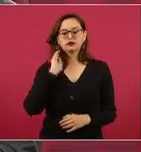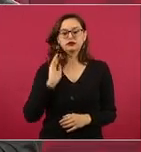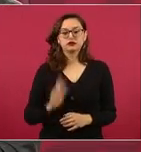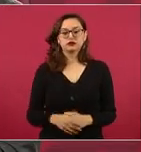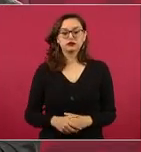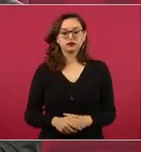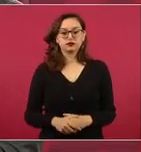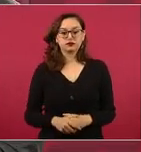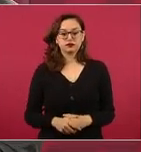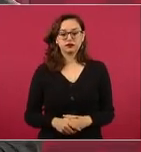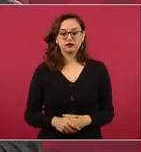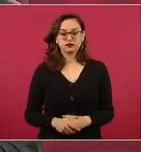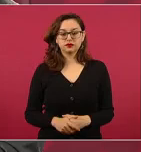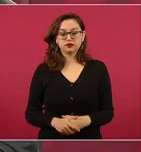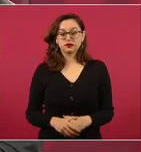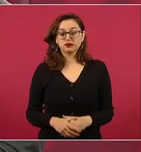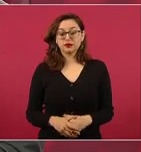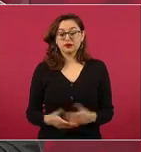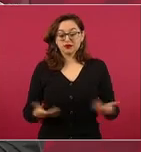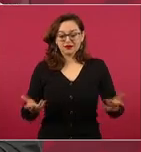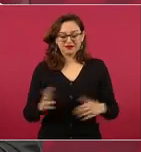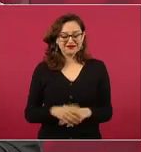como Santana, que los quería traer